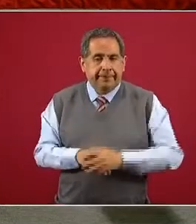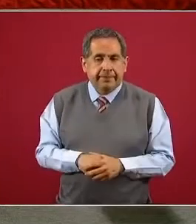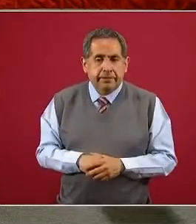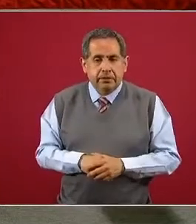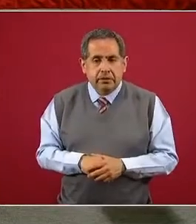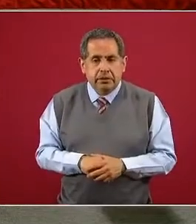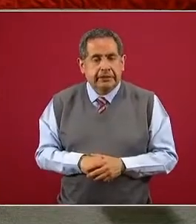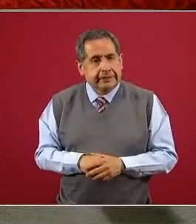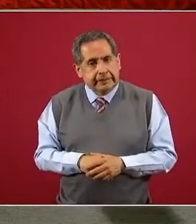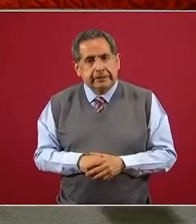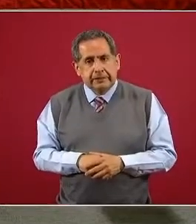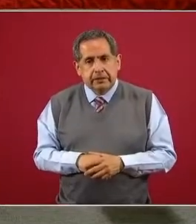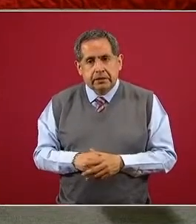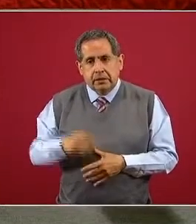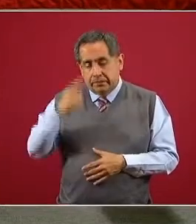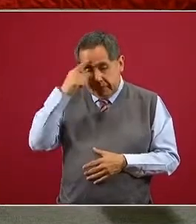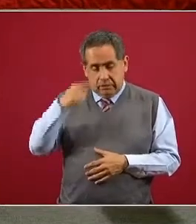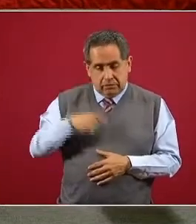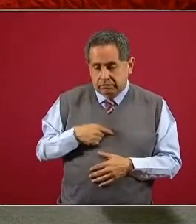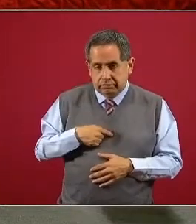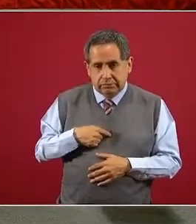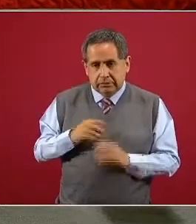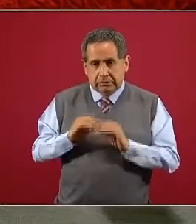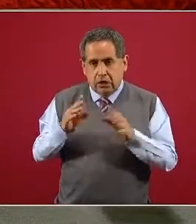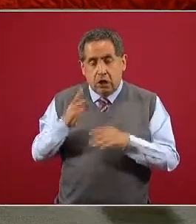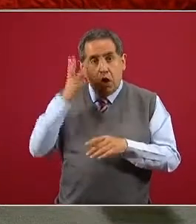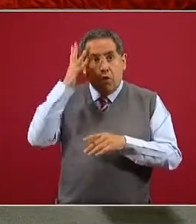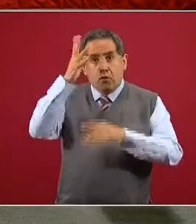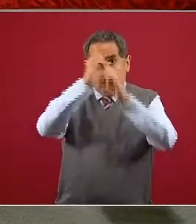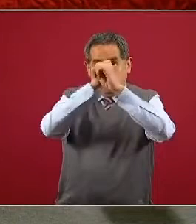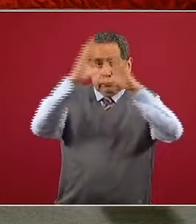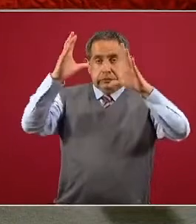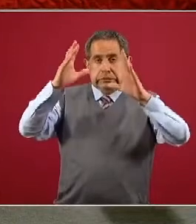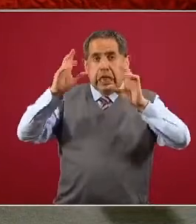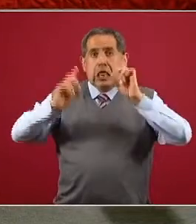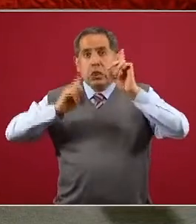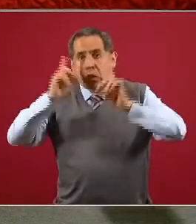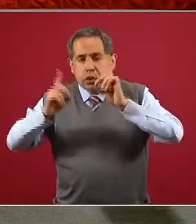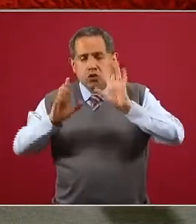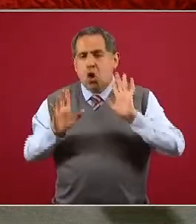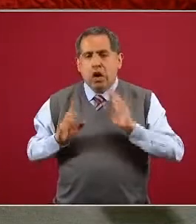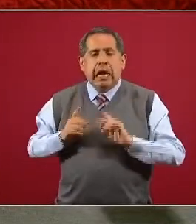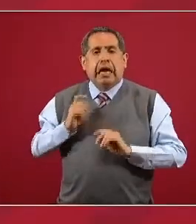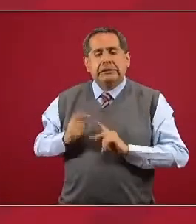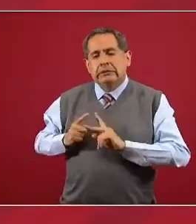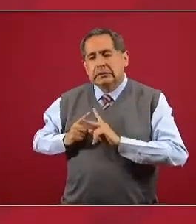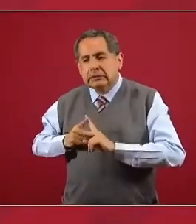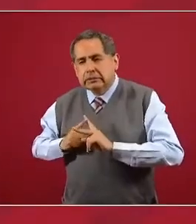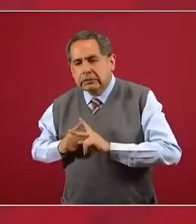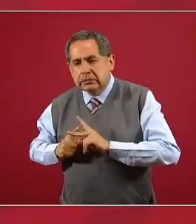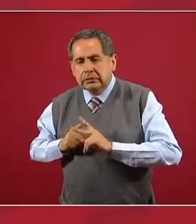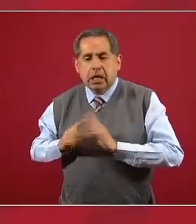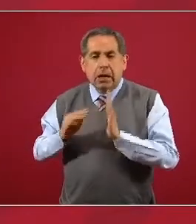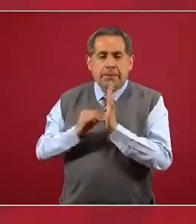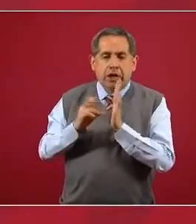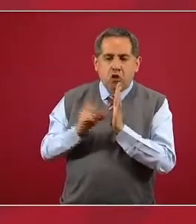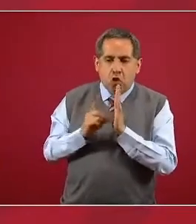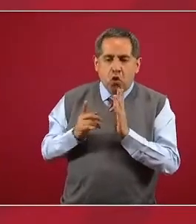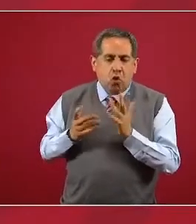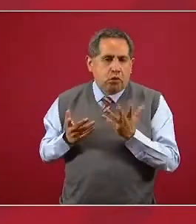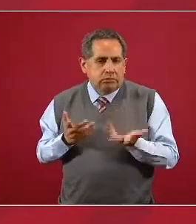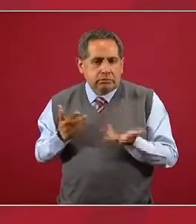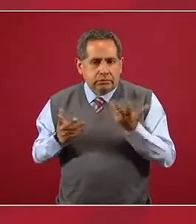sí, no, para nosotros no tiene lugar el futurear. Tenemos predicciones que se basan en métodos